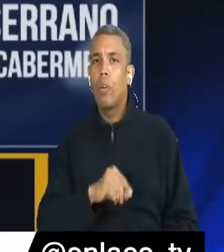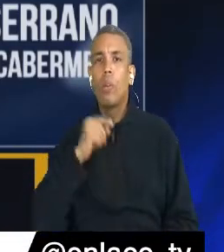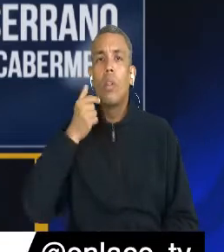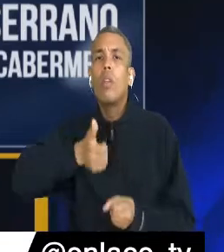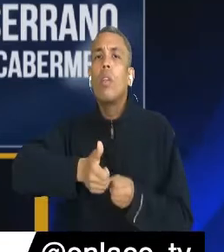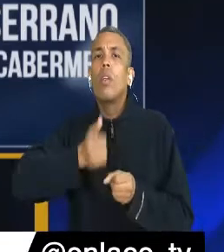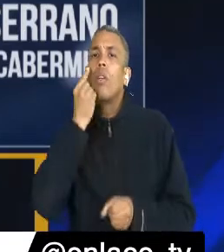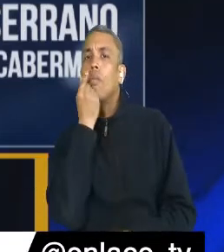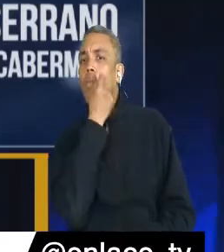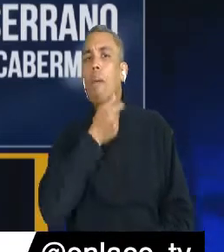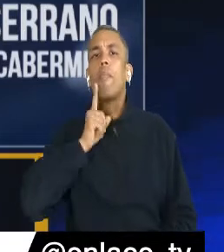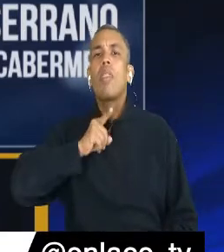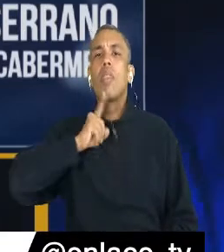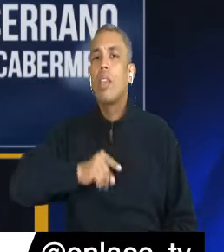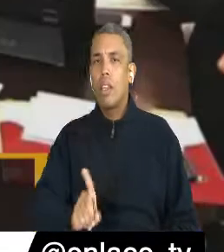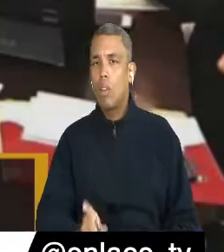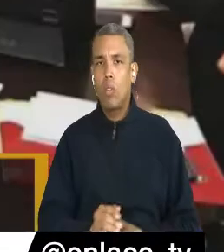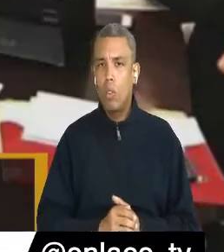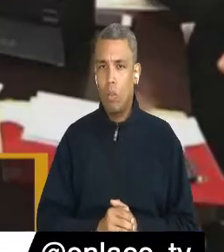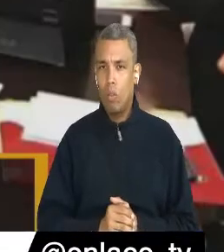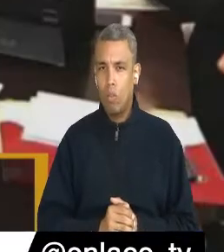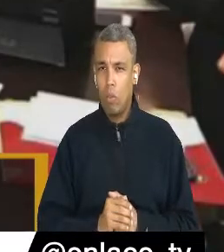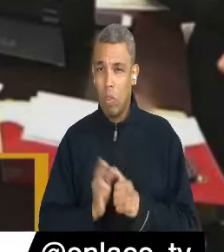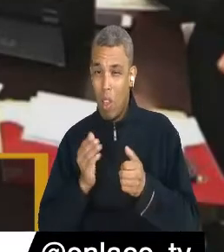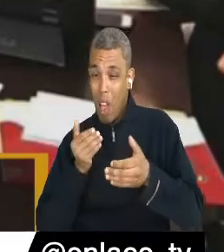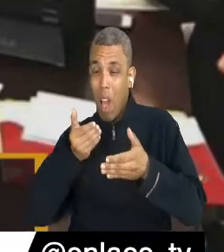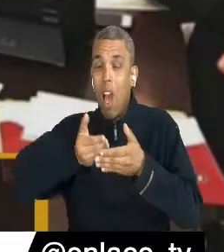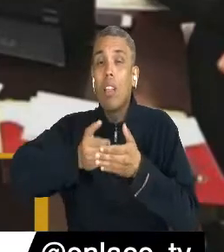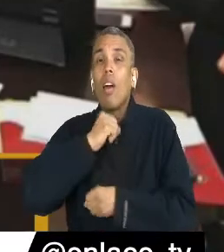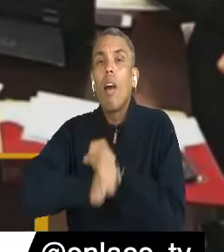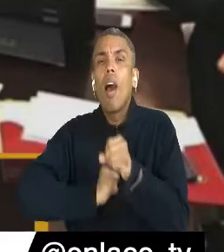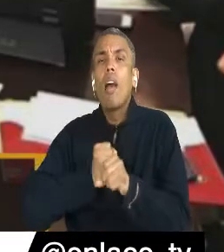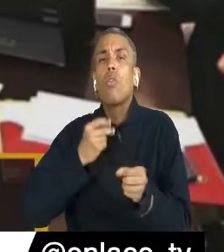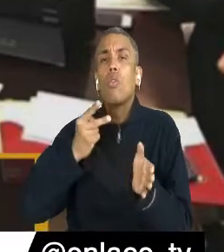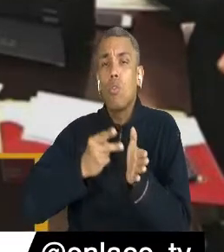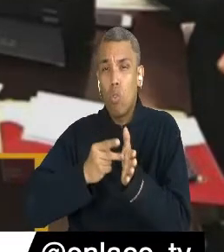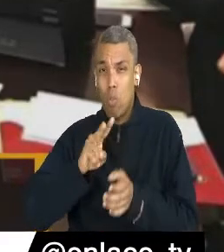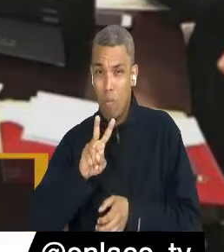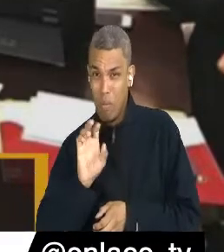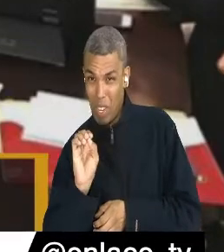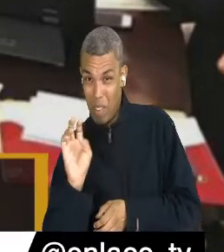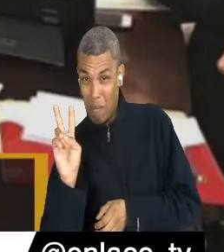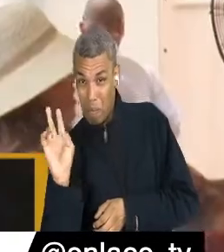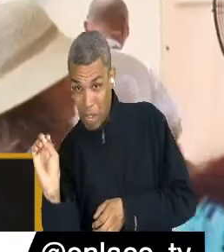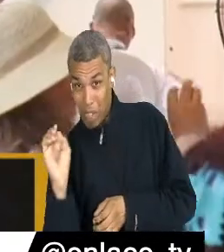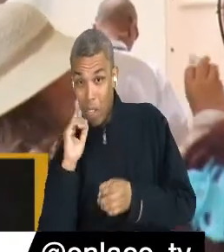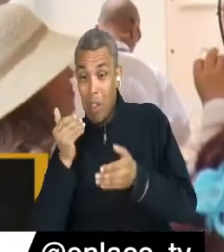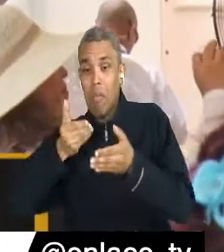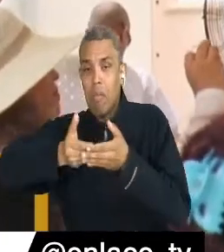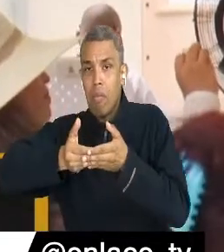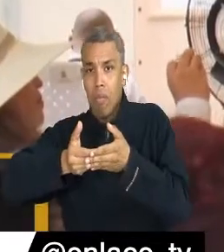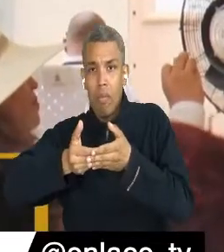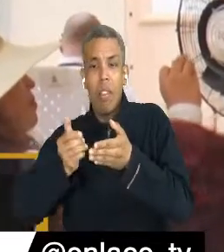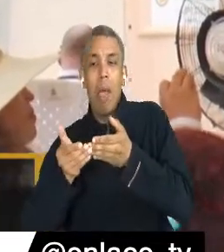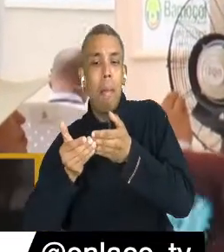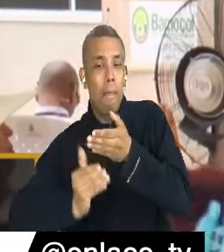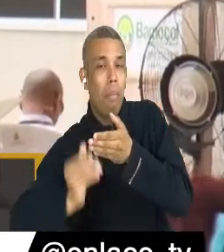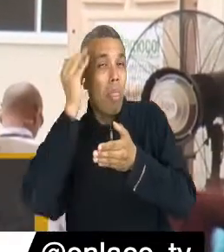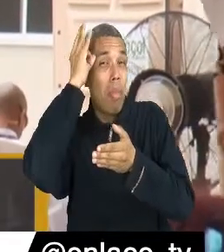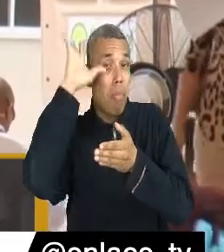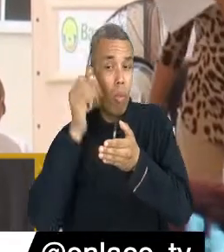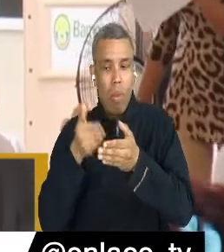los próximos 3 años. El encuentro de Echeverry con Echeverry se dio en Bogotá luego de la última visita del presidente Juan Manuel Santos